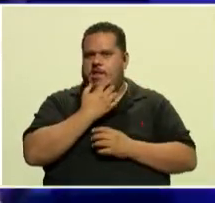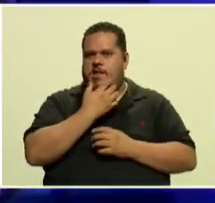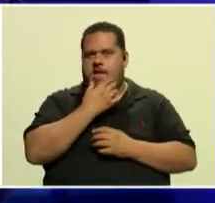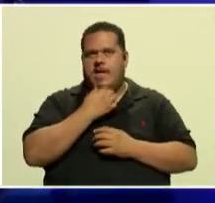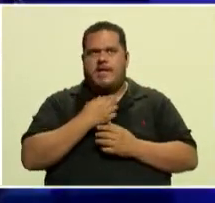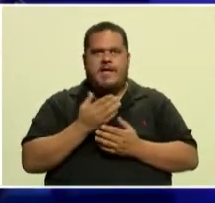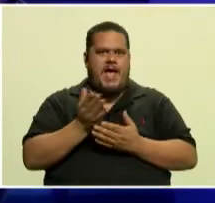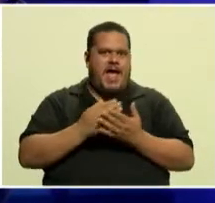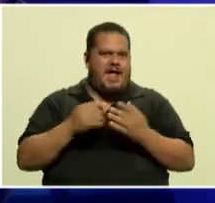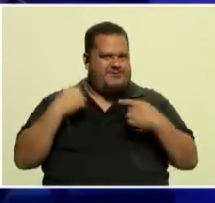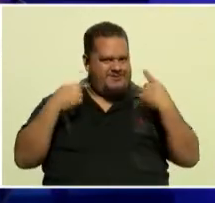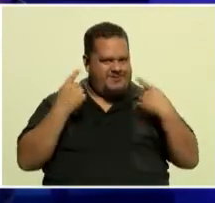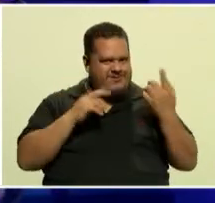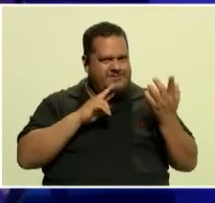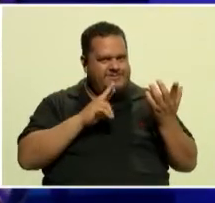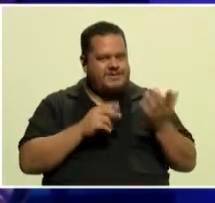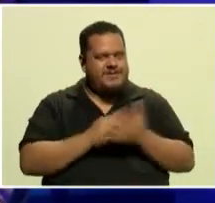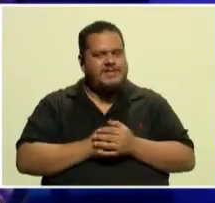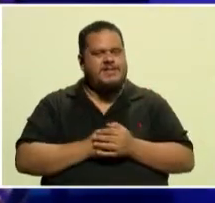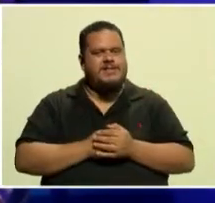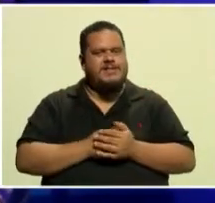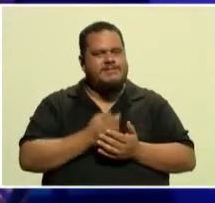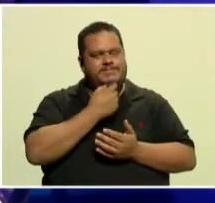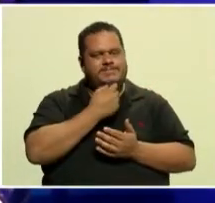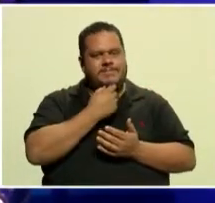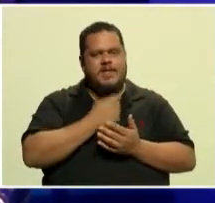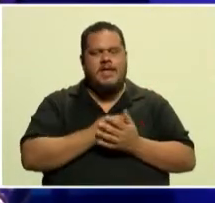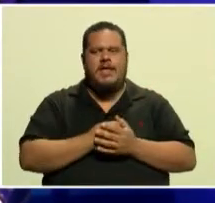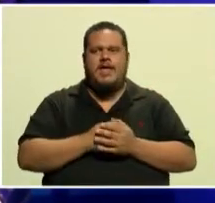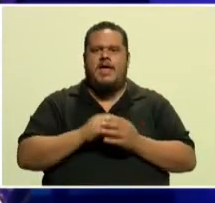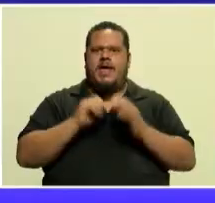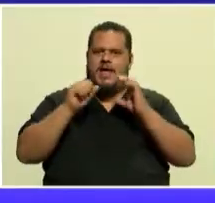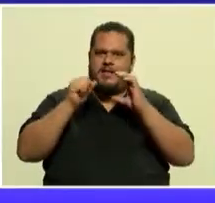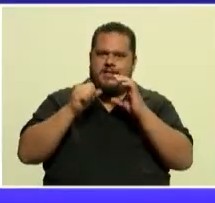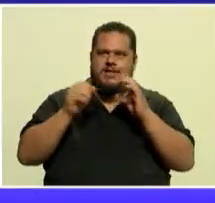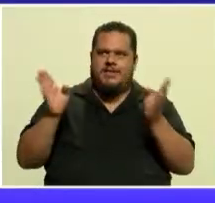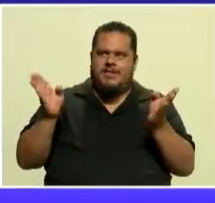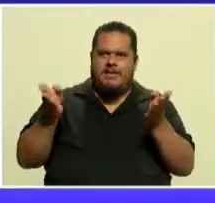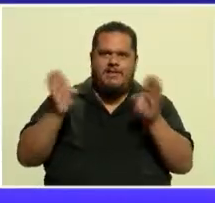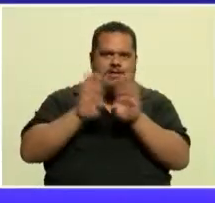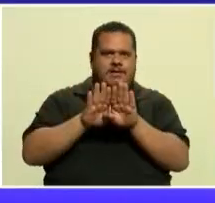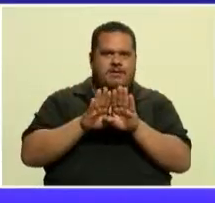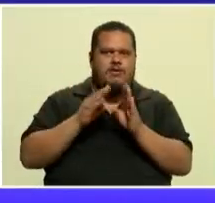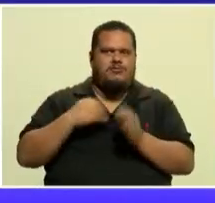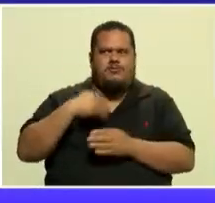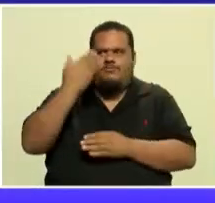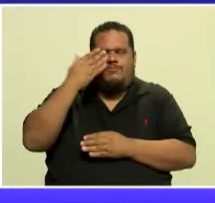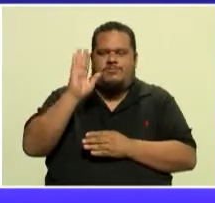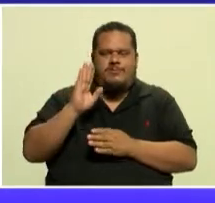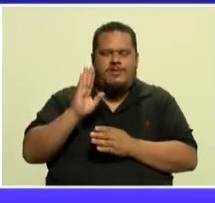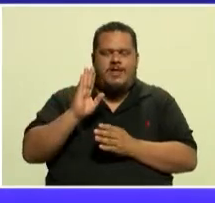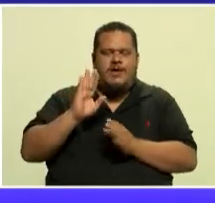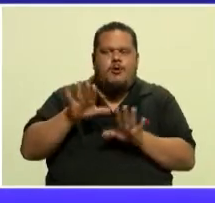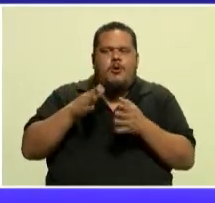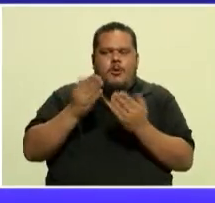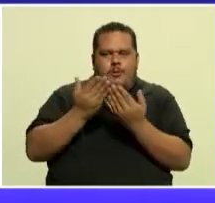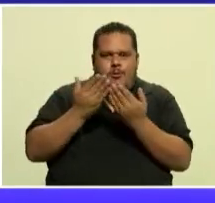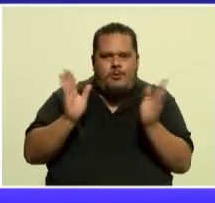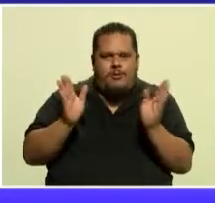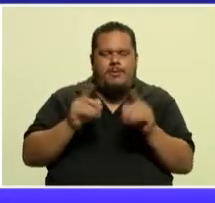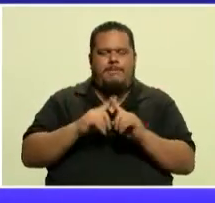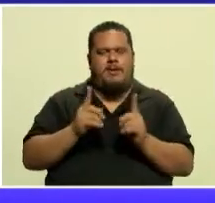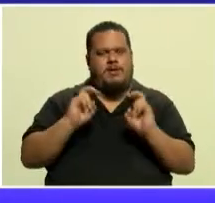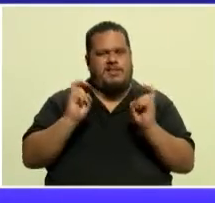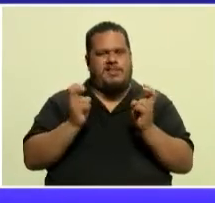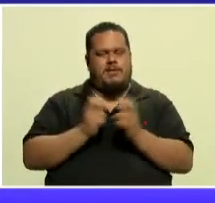Una cosa de locos. Ya creo que el Variedades estaba cerrado, ni me acuerdo cómo lo abriste. El tema es